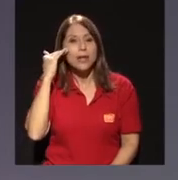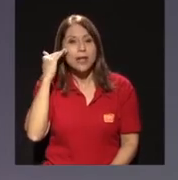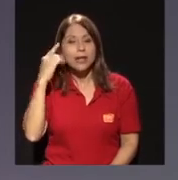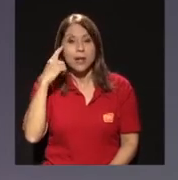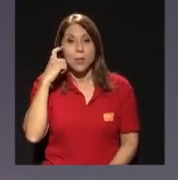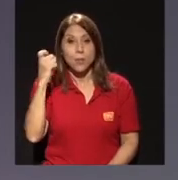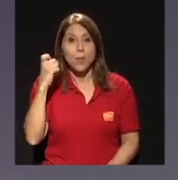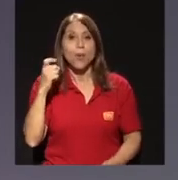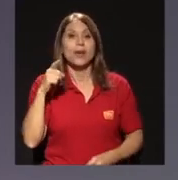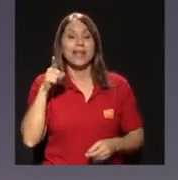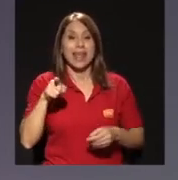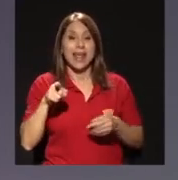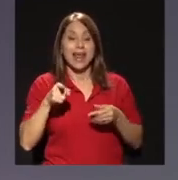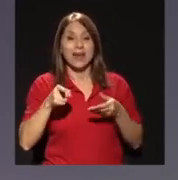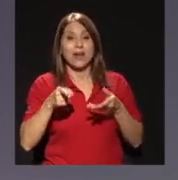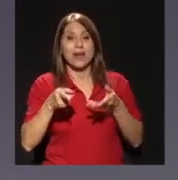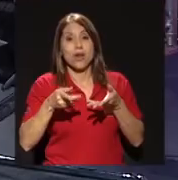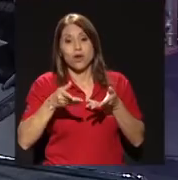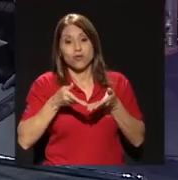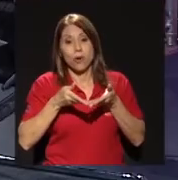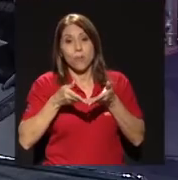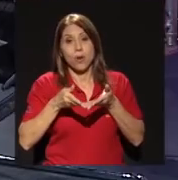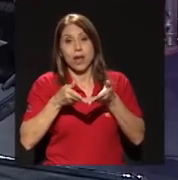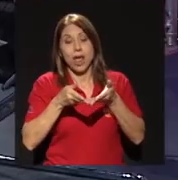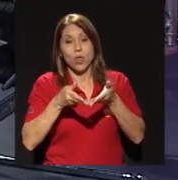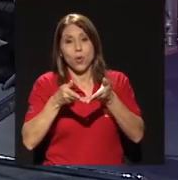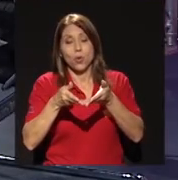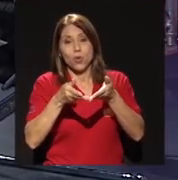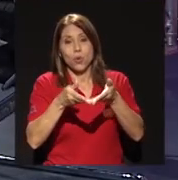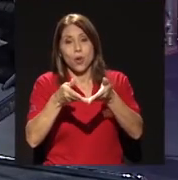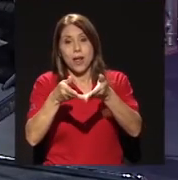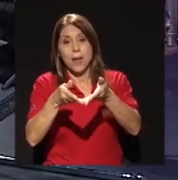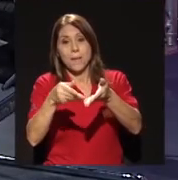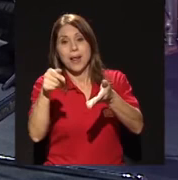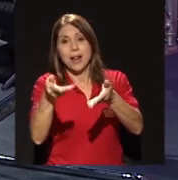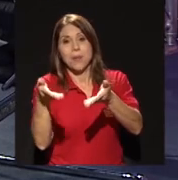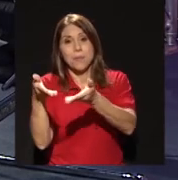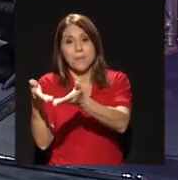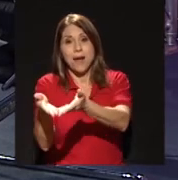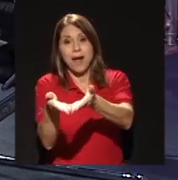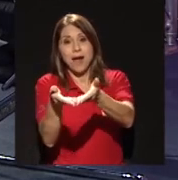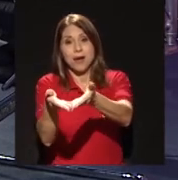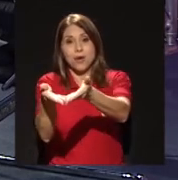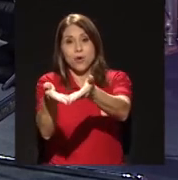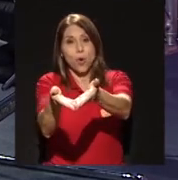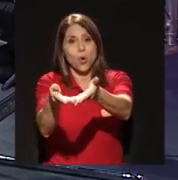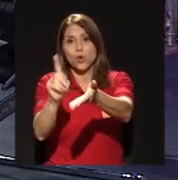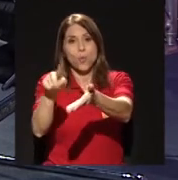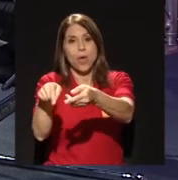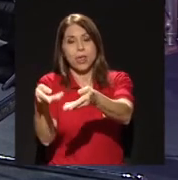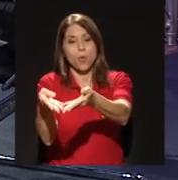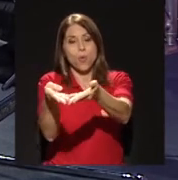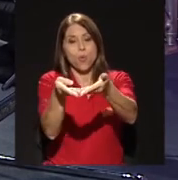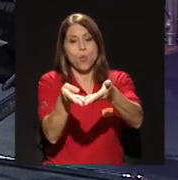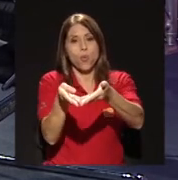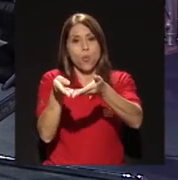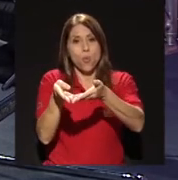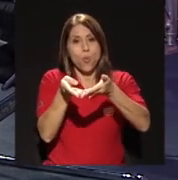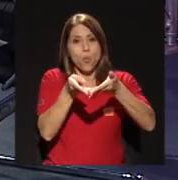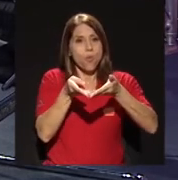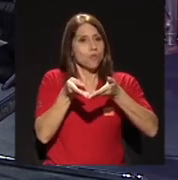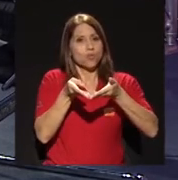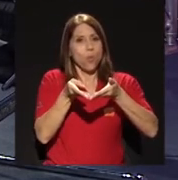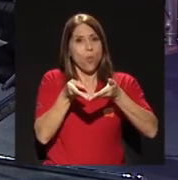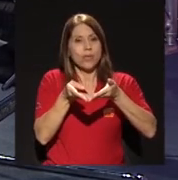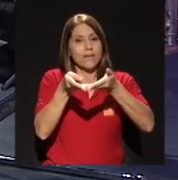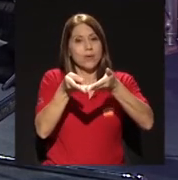mar a traer al barco, a arrimarlo, porque el barco se debe apagar en alta mar hasta cierto límite y no puede